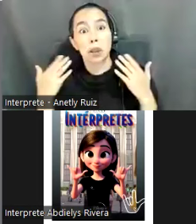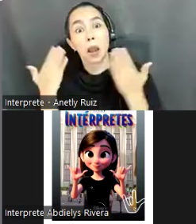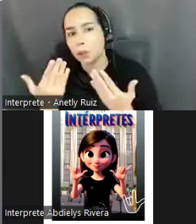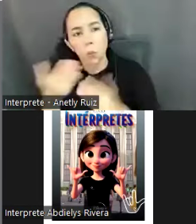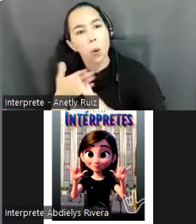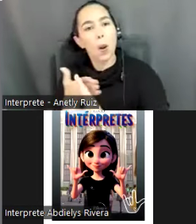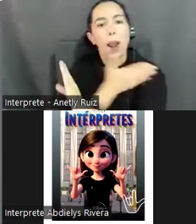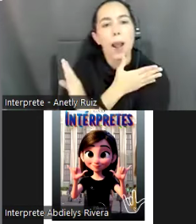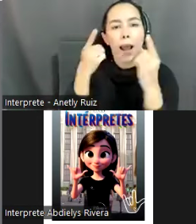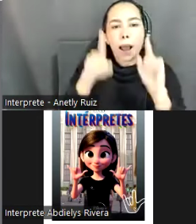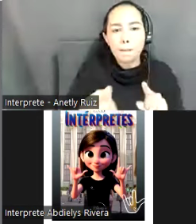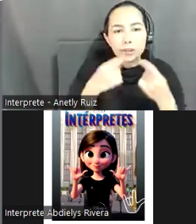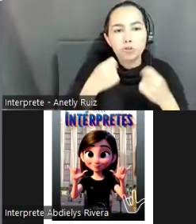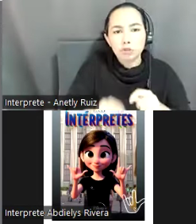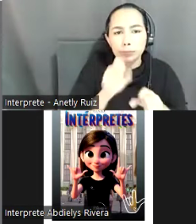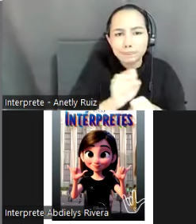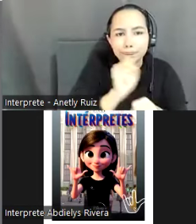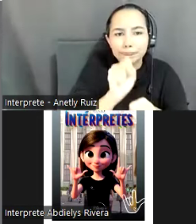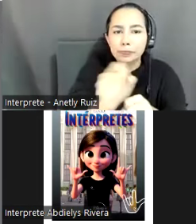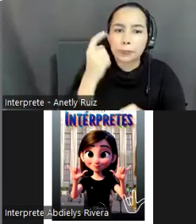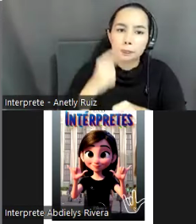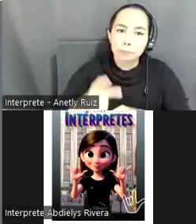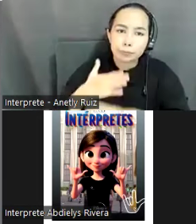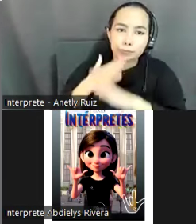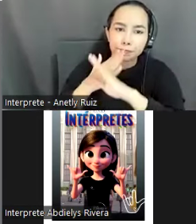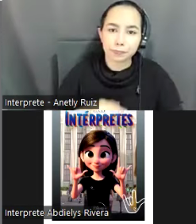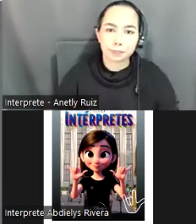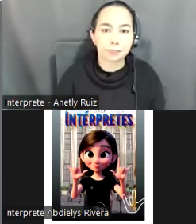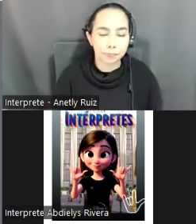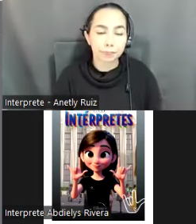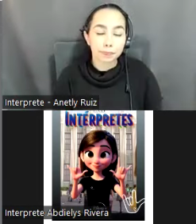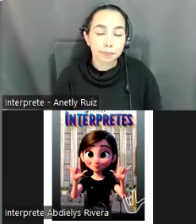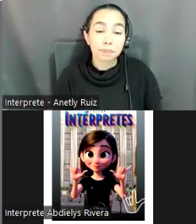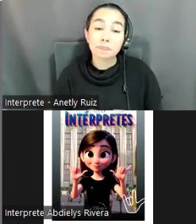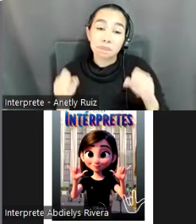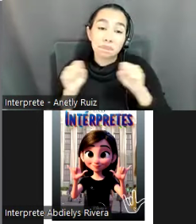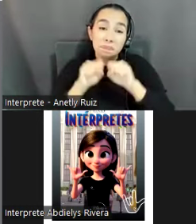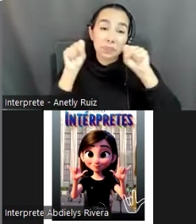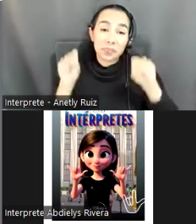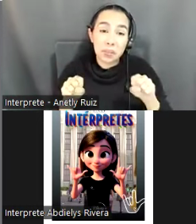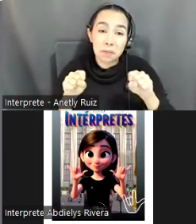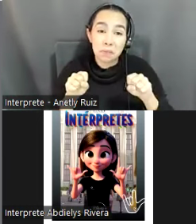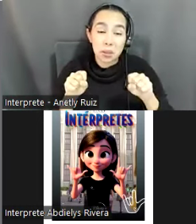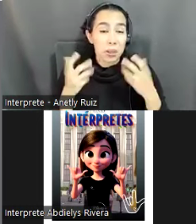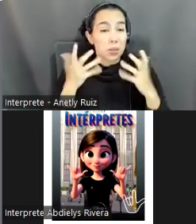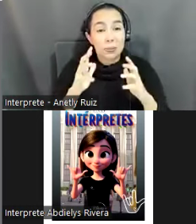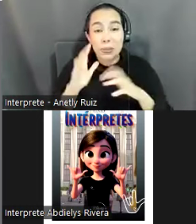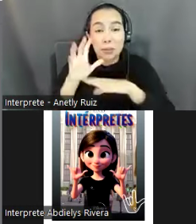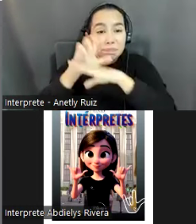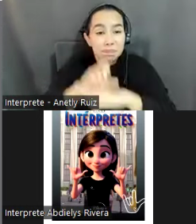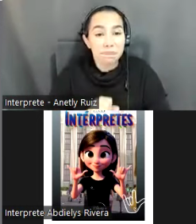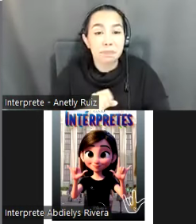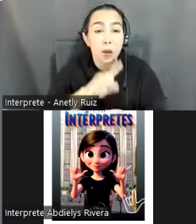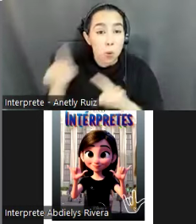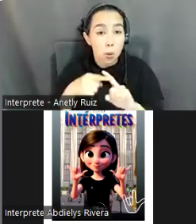persona, tuvo deterioro cognitivo, pero es porque el sistema trabaja de manera reactiva, no de manera proactiva